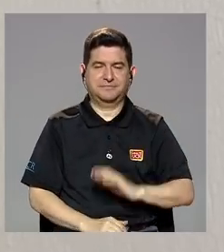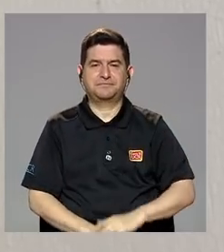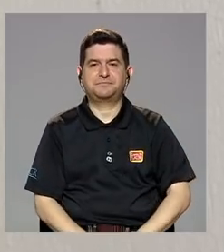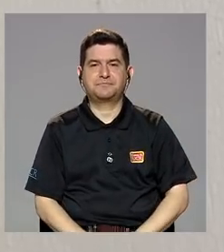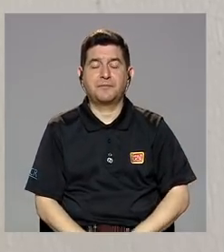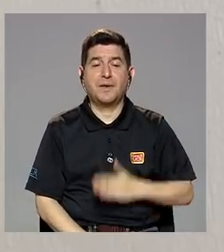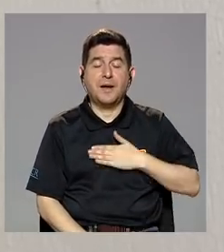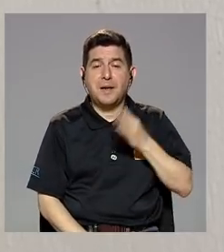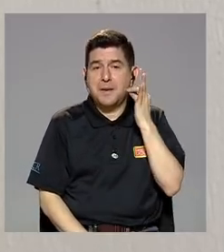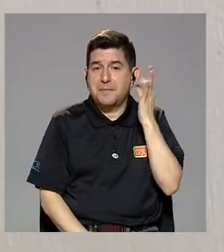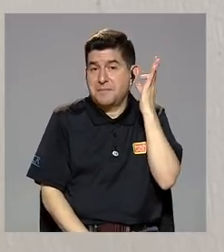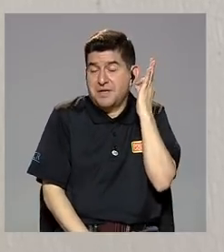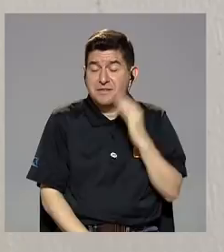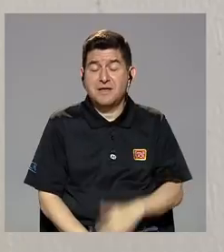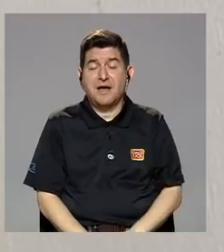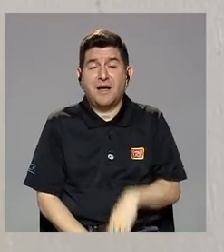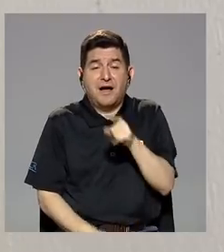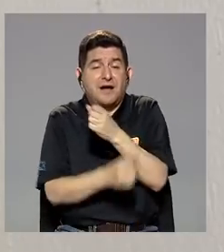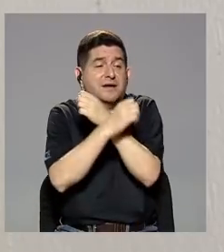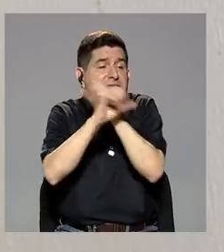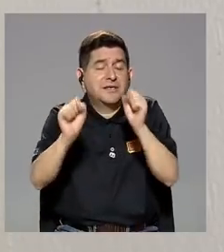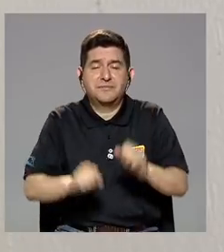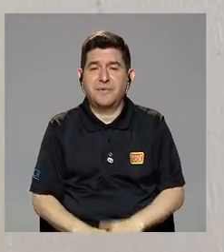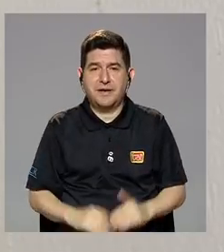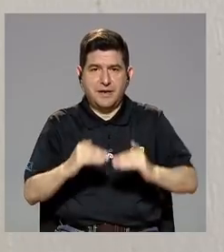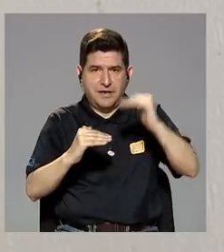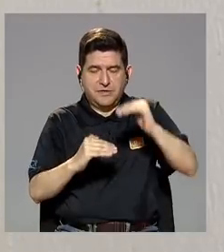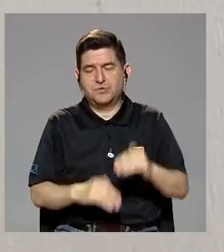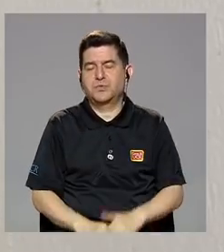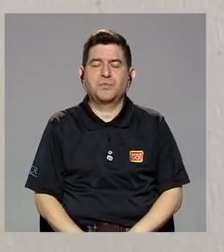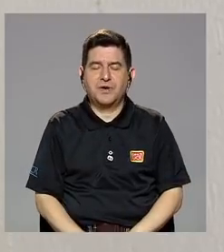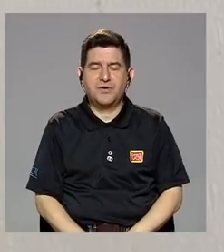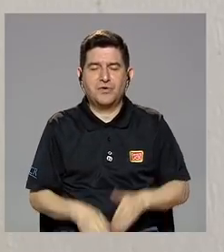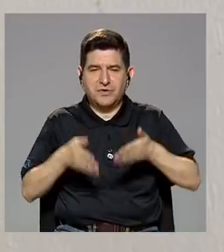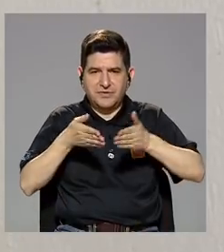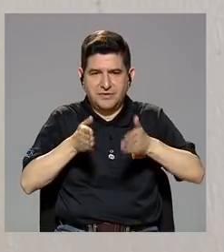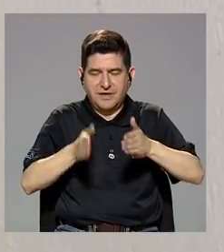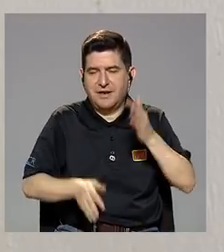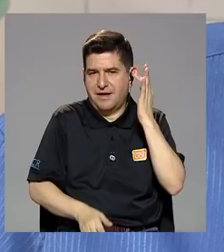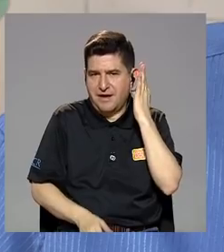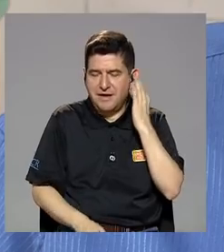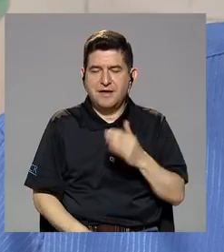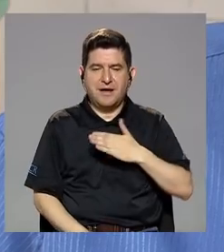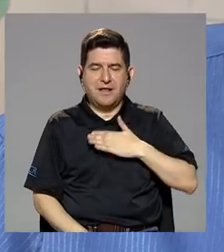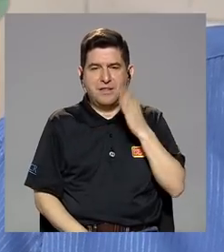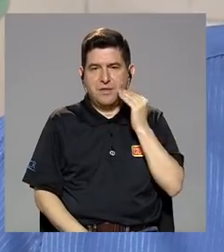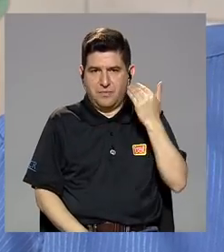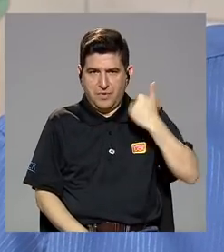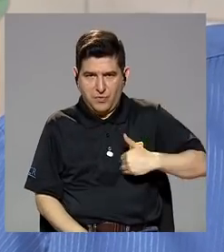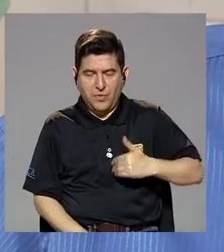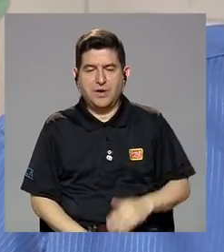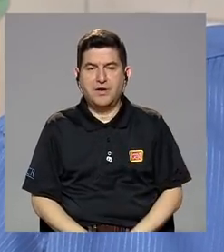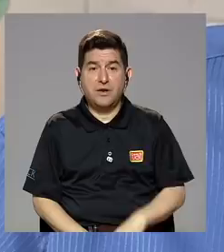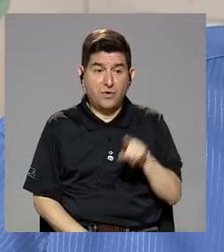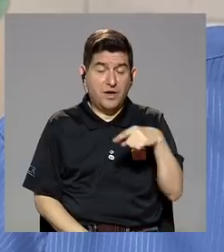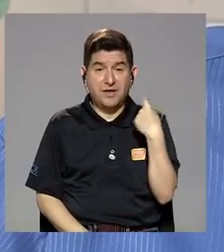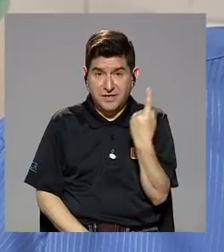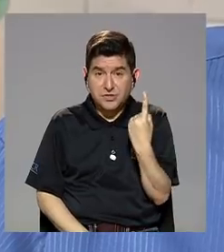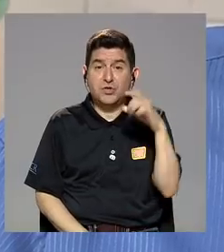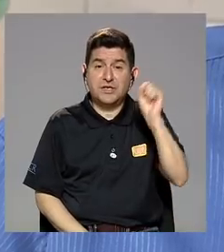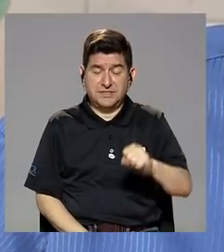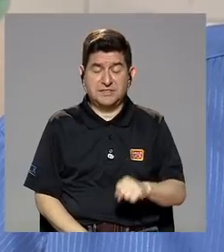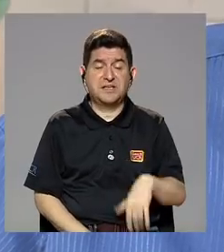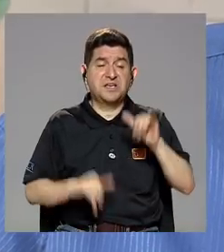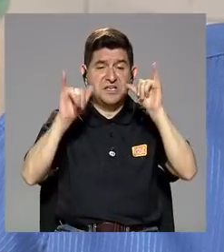viene mi tía al rescate la mayor de las mujeres que tuvo mi abuelo la hija mayor soltera una soltera